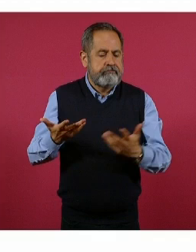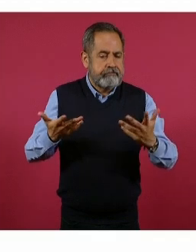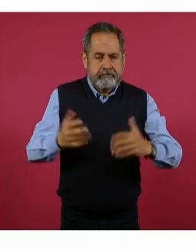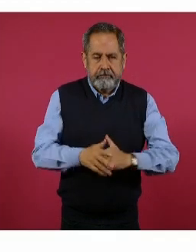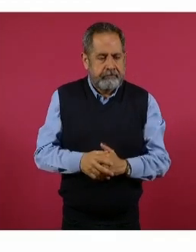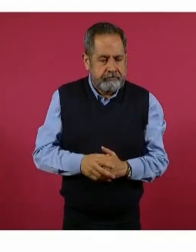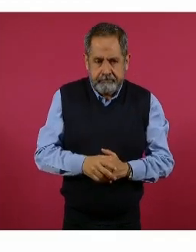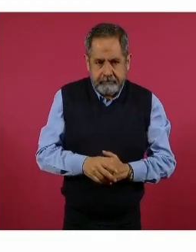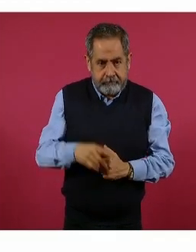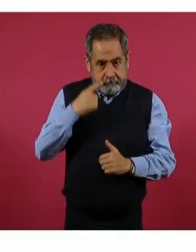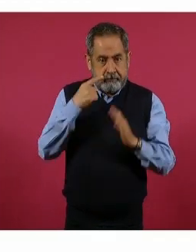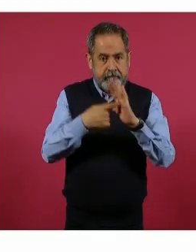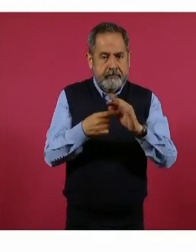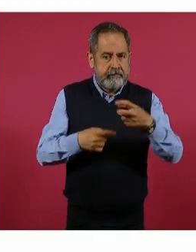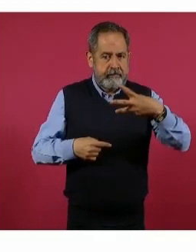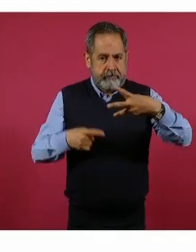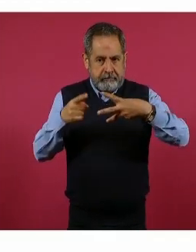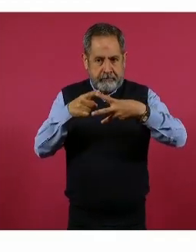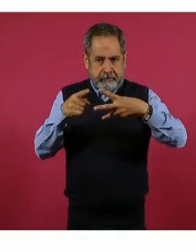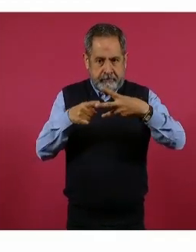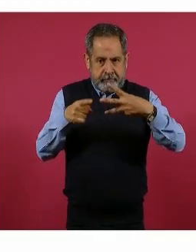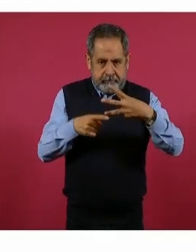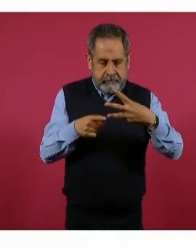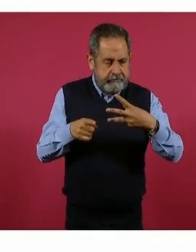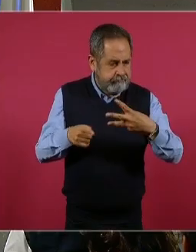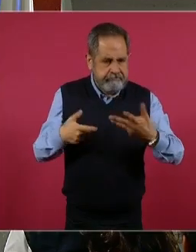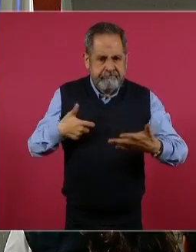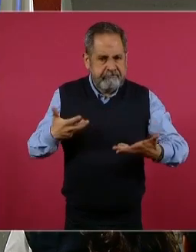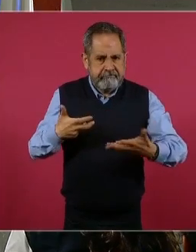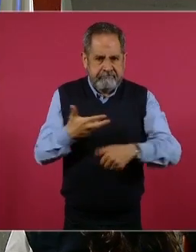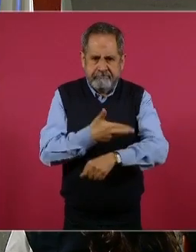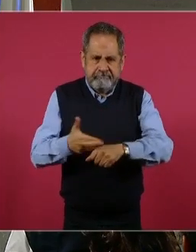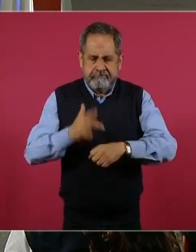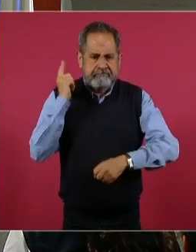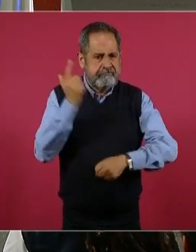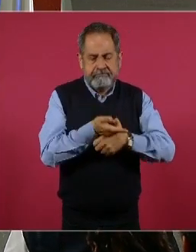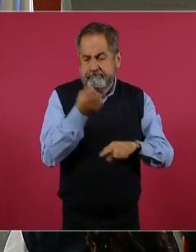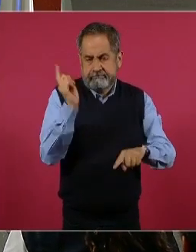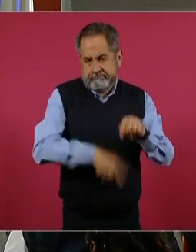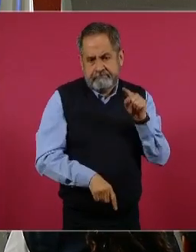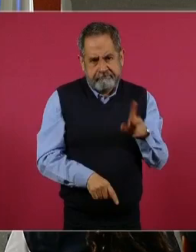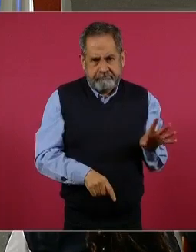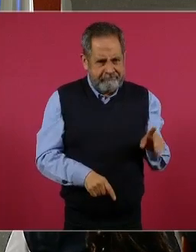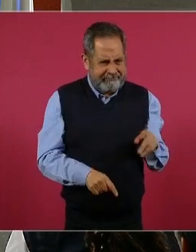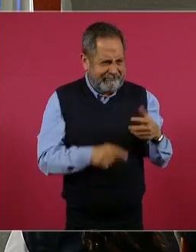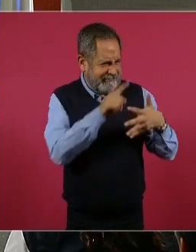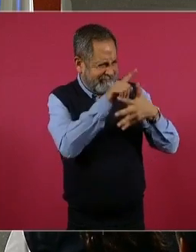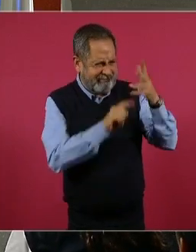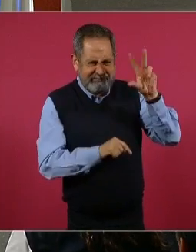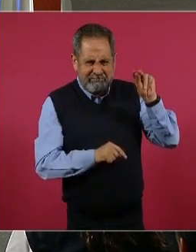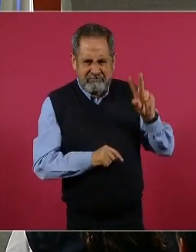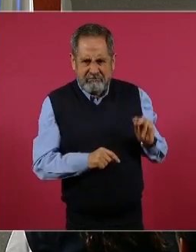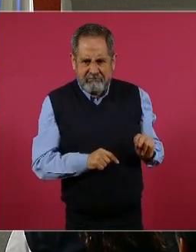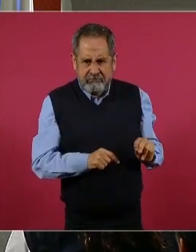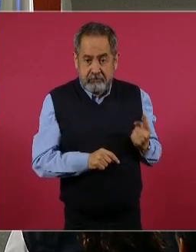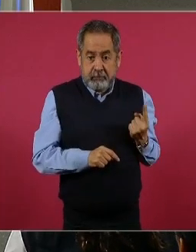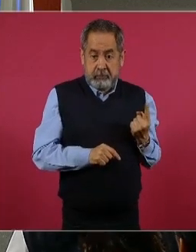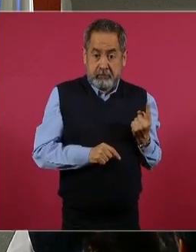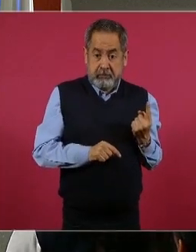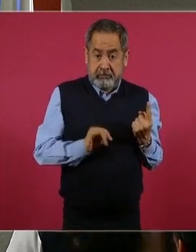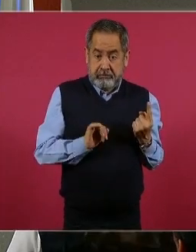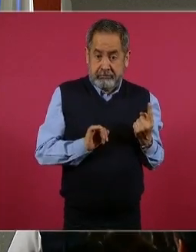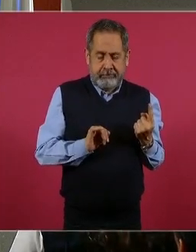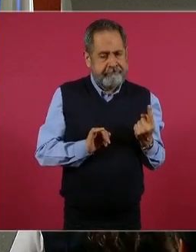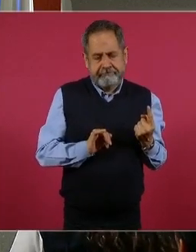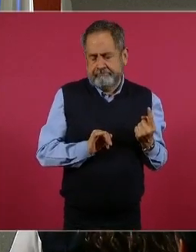a compartir las tres primeras acciones que emprendimos inmediatamente después de detectar este accionar corrupto.